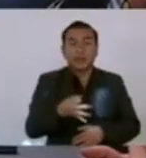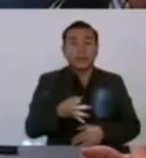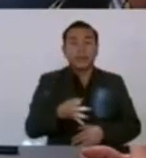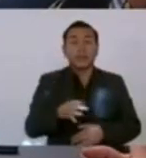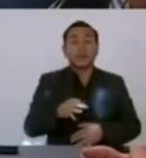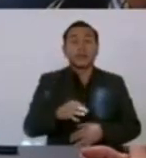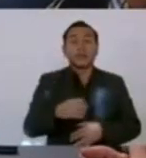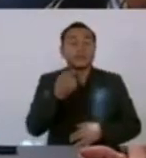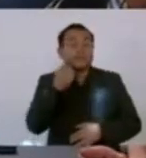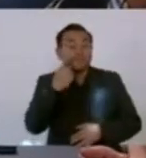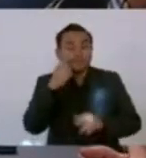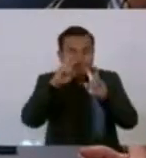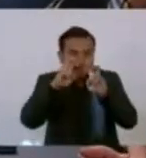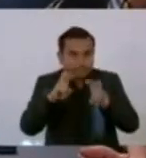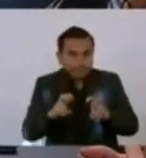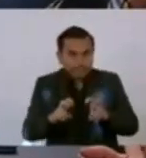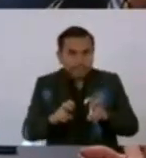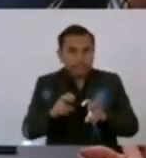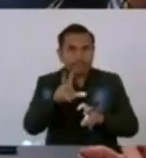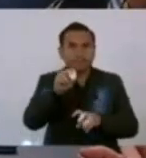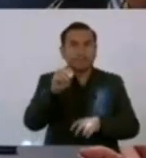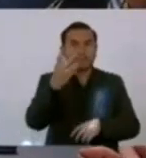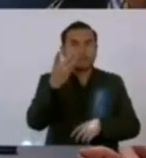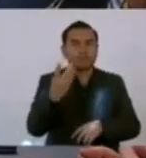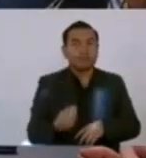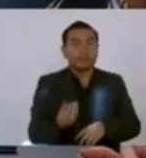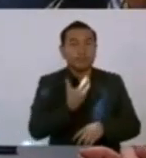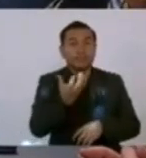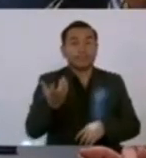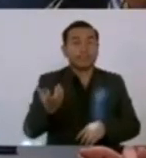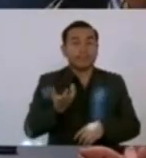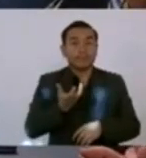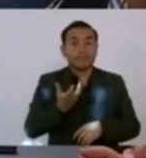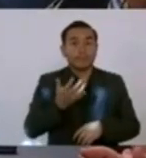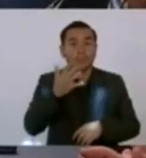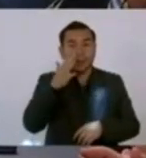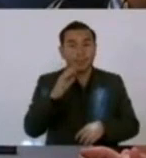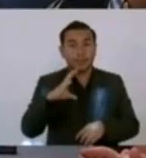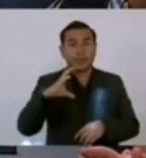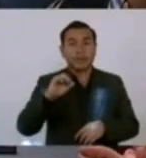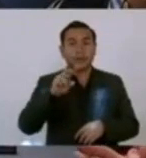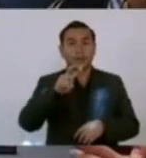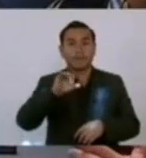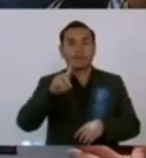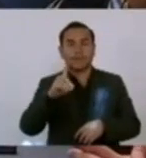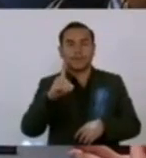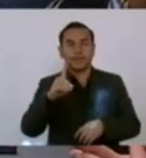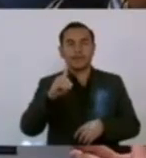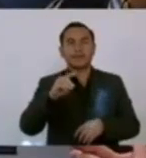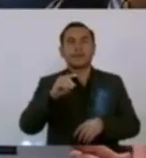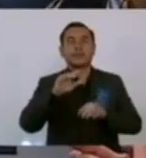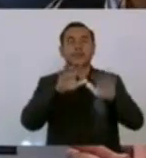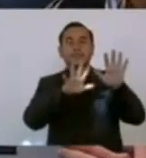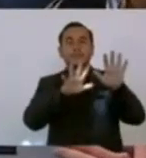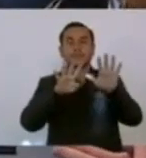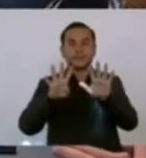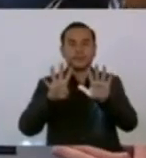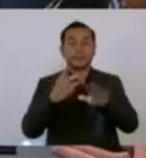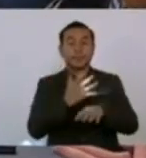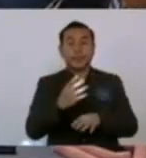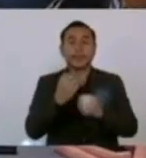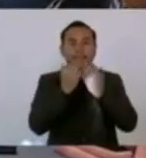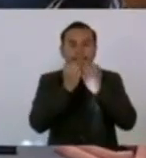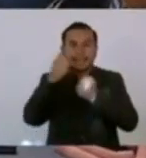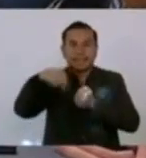o haciéndoles pruebas, depende de la disponibilidad mundial de los kits de pruebas para el COVID-19, para garantizar su entrada